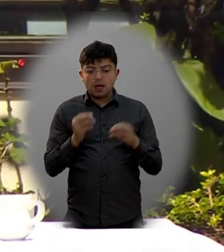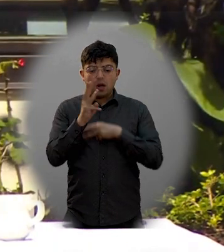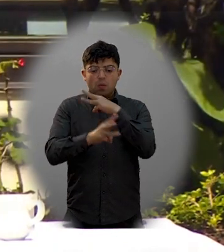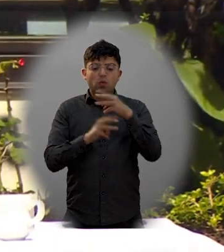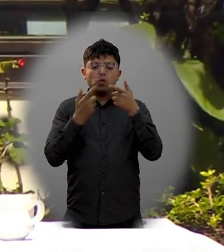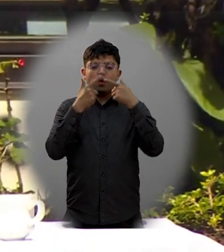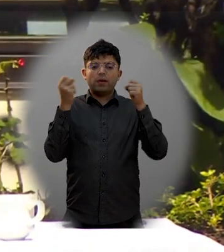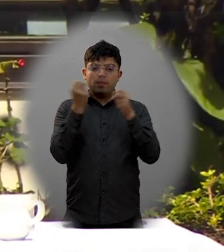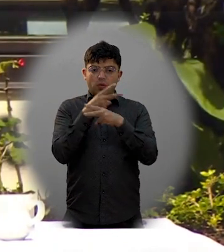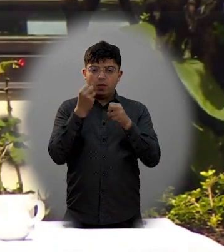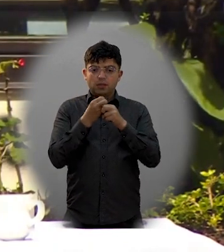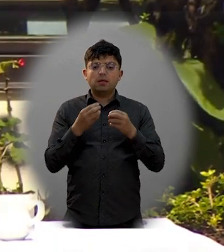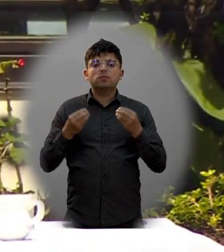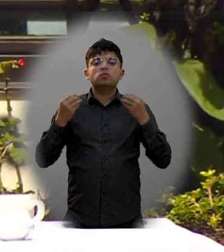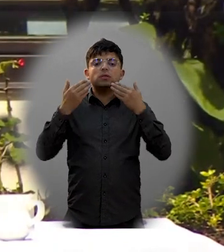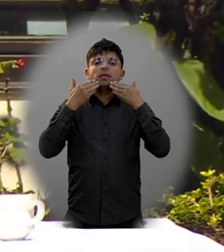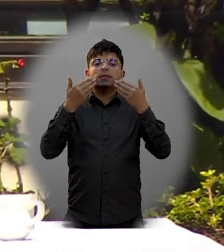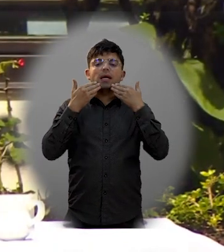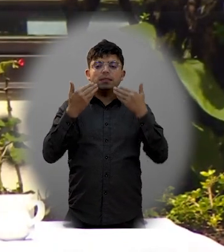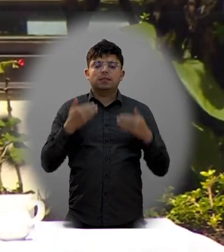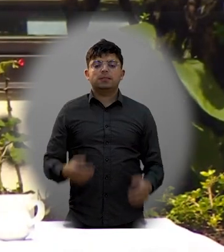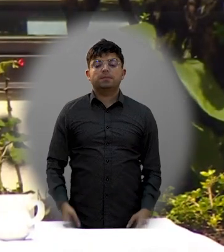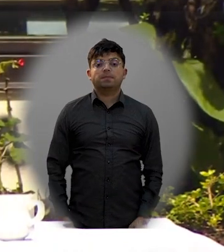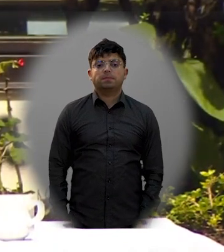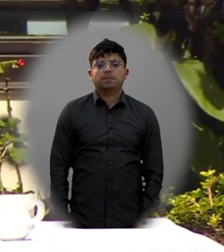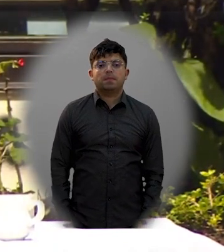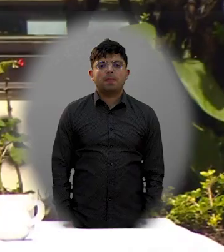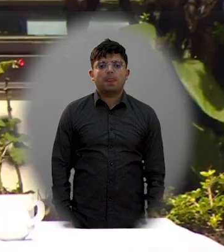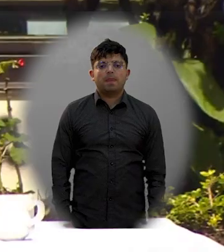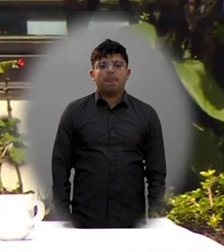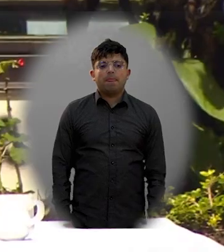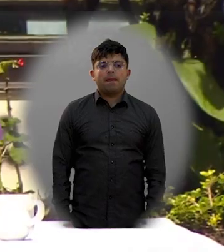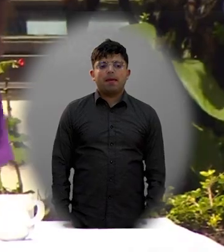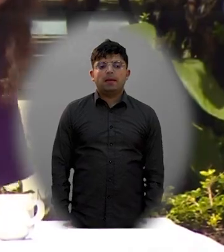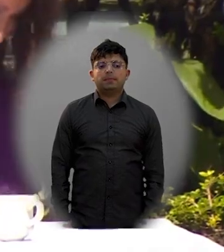de violencias. Muchas gracias.